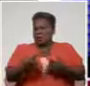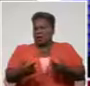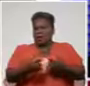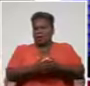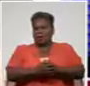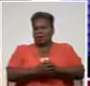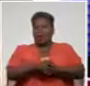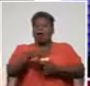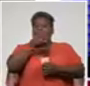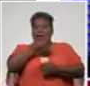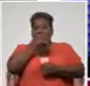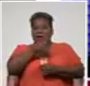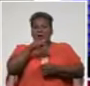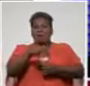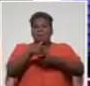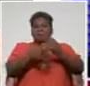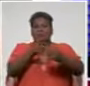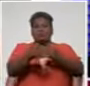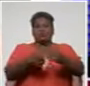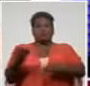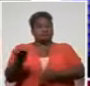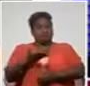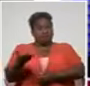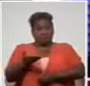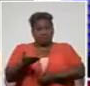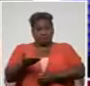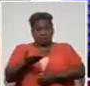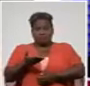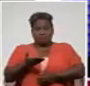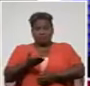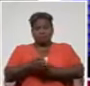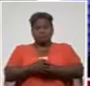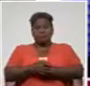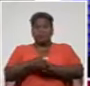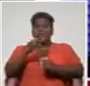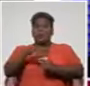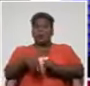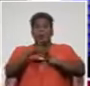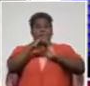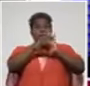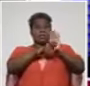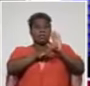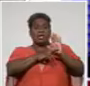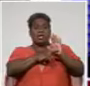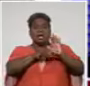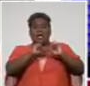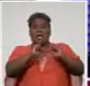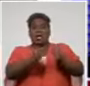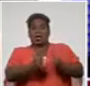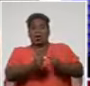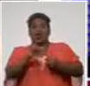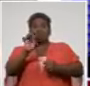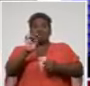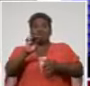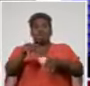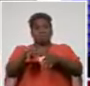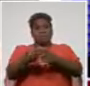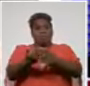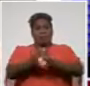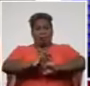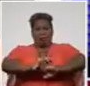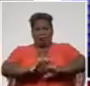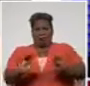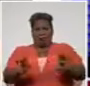un proceso que tiene que ser ágil, es un proceso que no le hemos puesto requisitos muy burocráticos, porque además son 15 días, es una medida que además